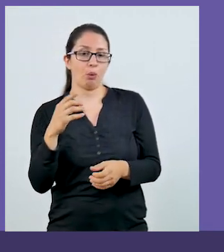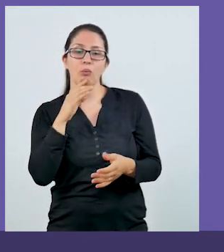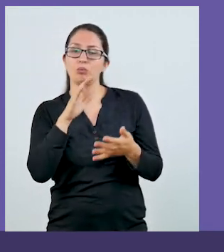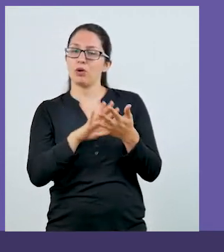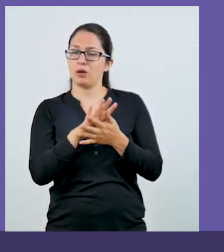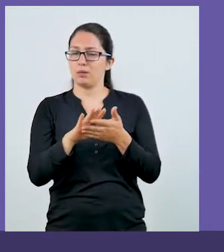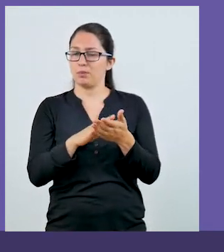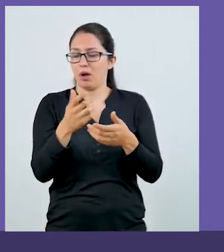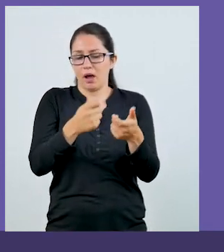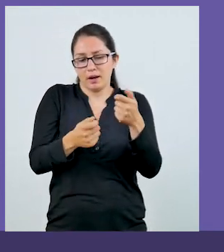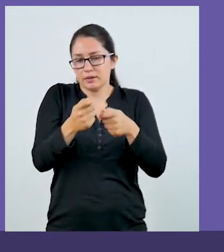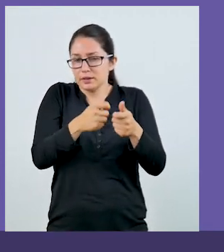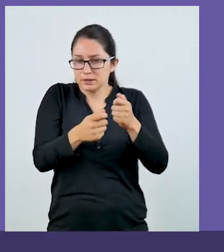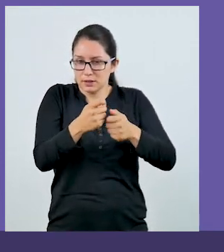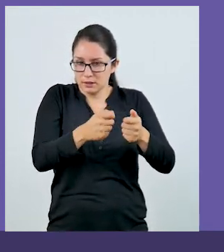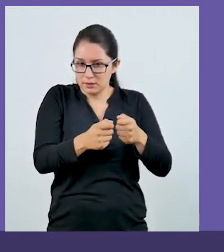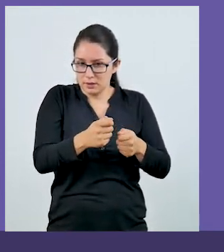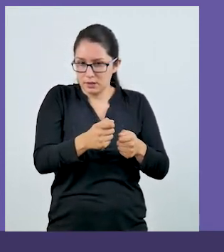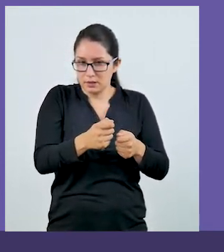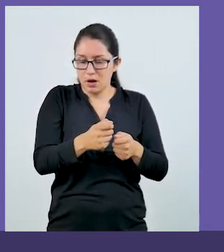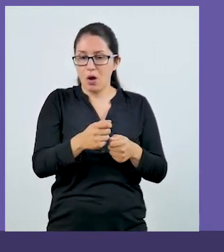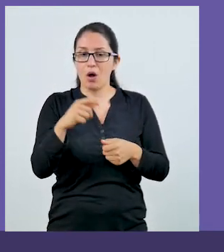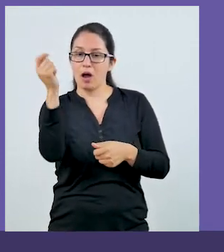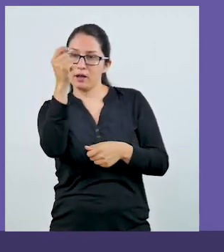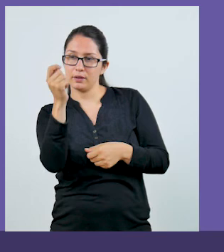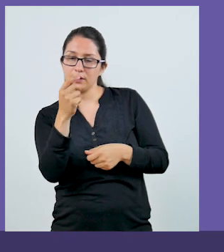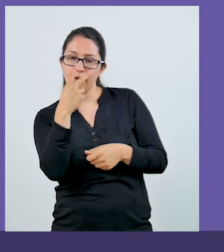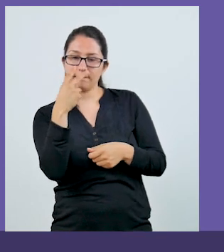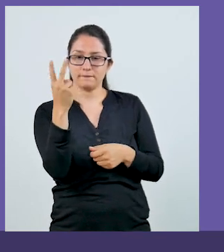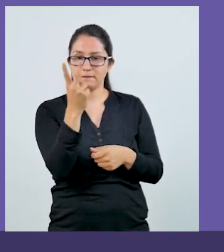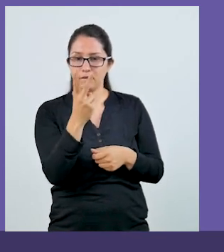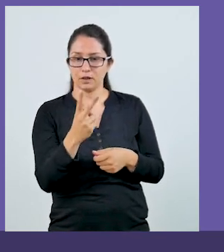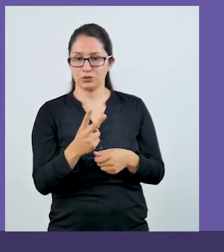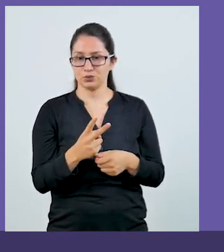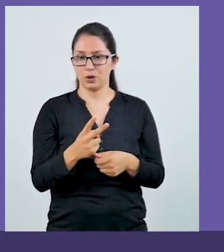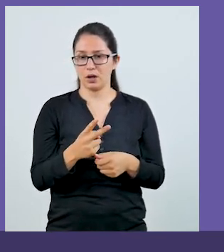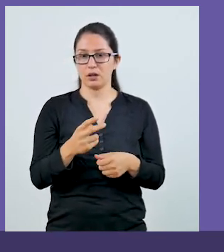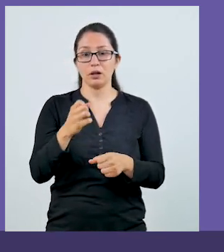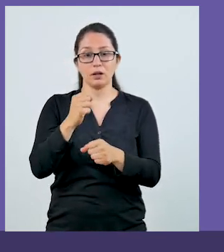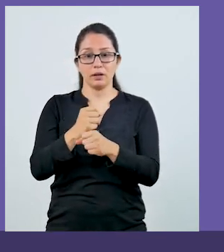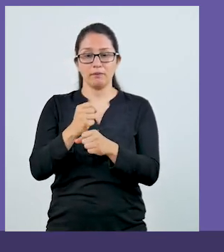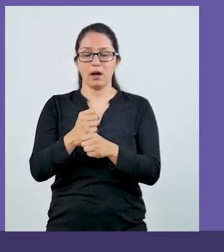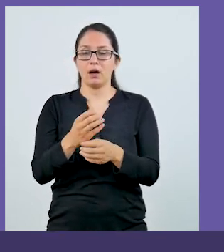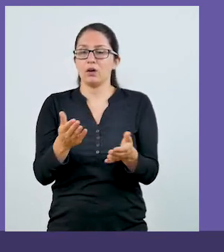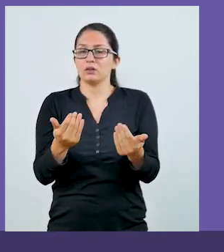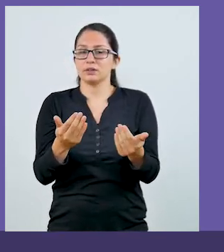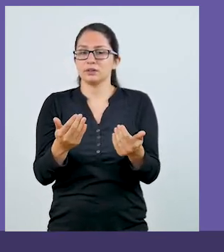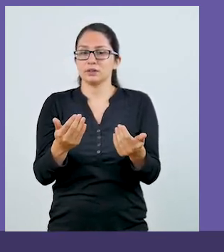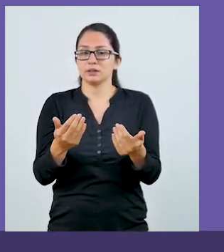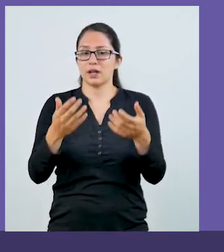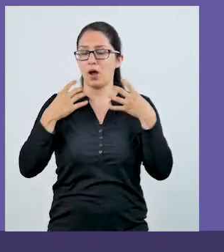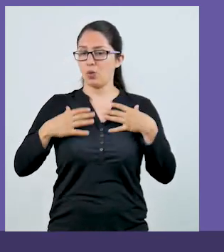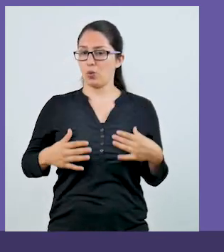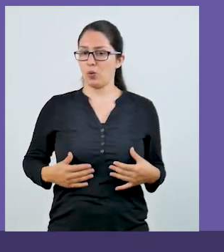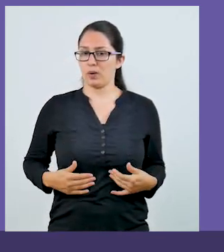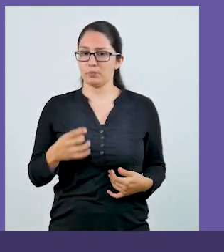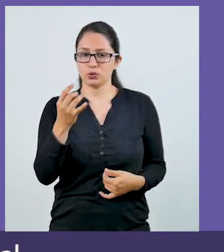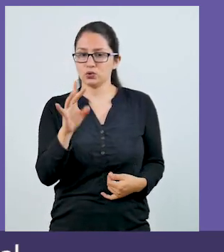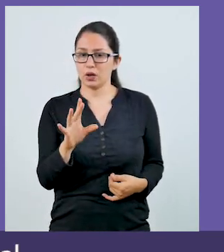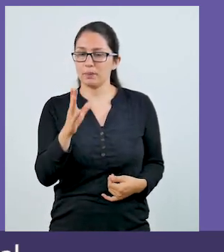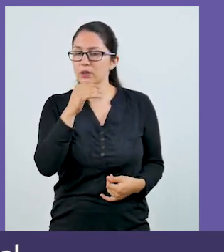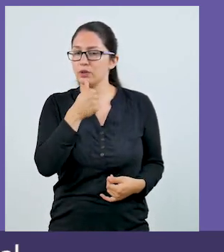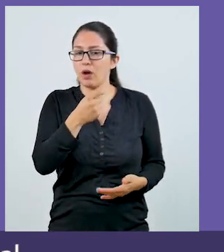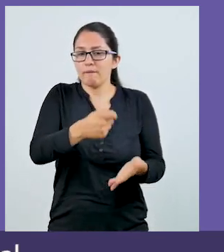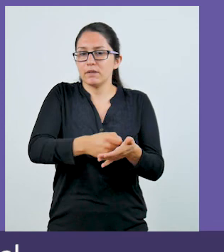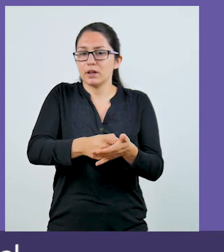prestados por trabajadores que laboren solos, como por ejemplo, los artesanos o artistas visuales, cuando lo hagan en forma independiente y en